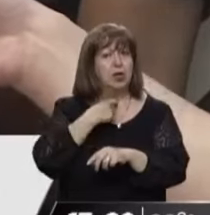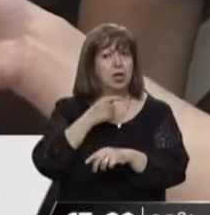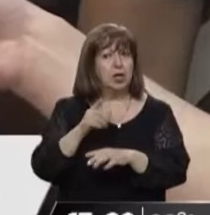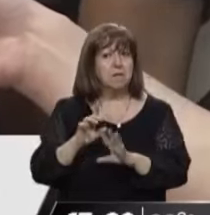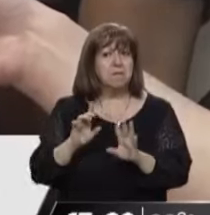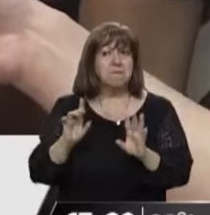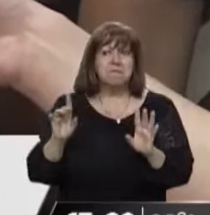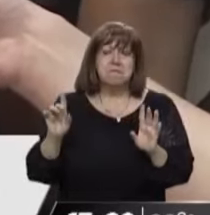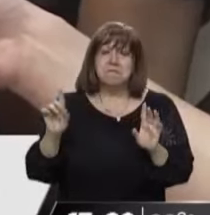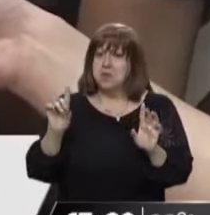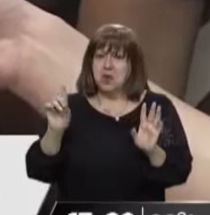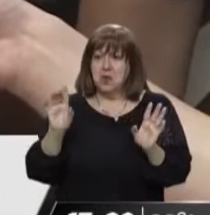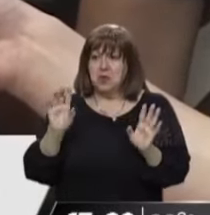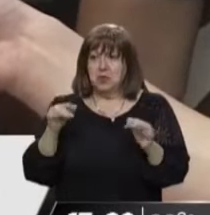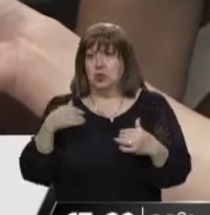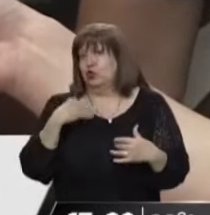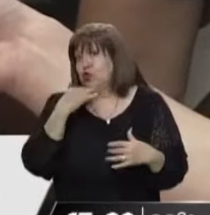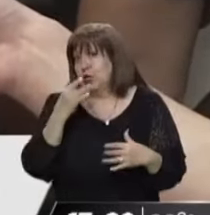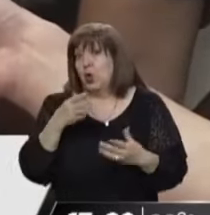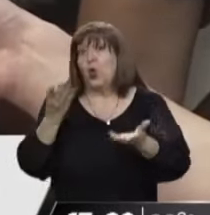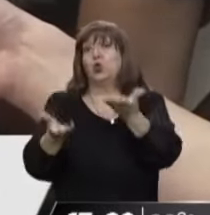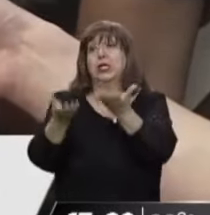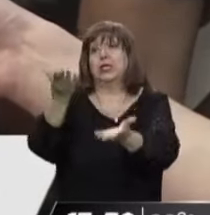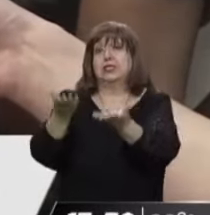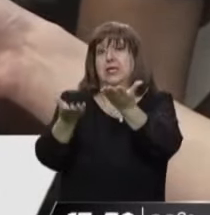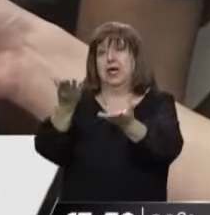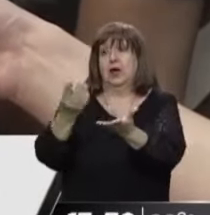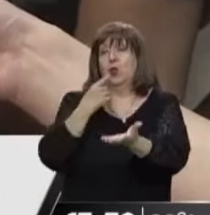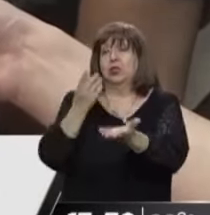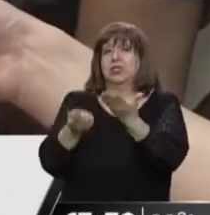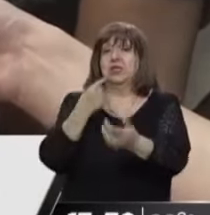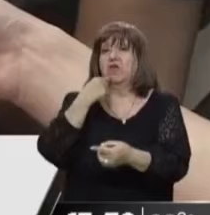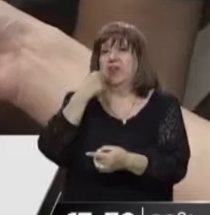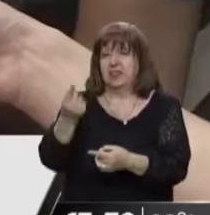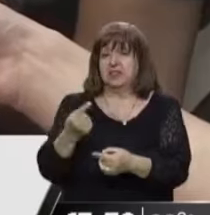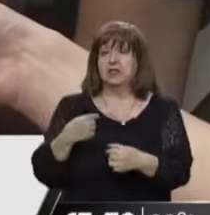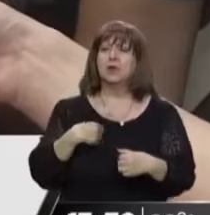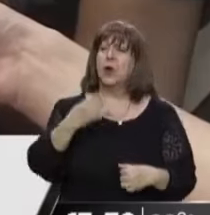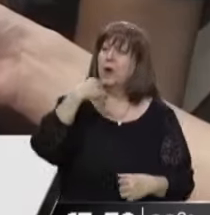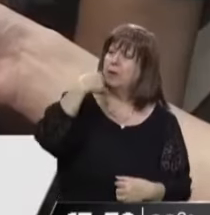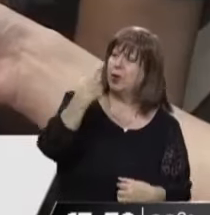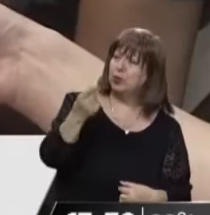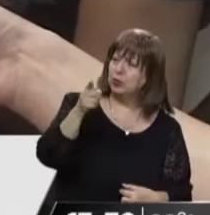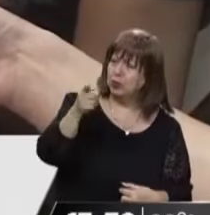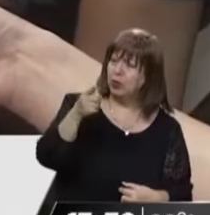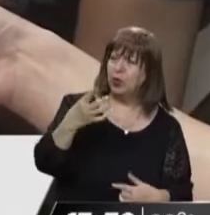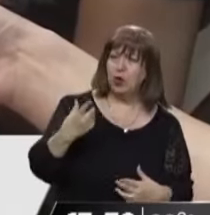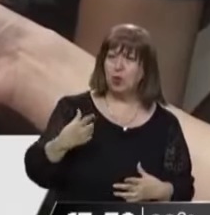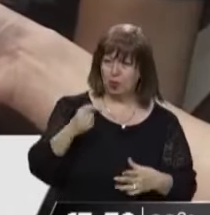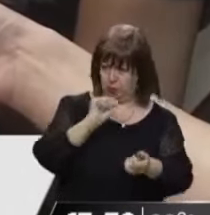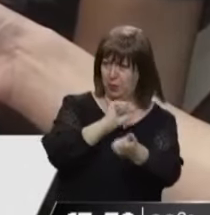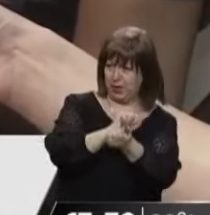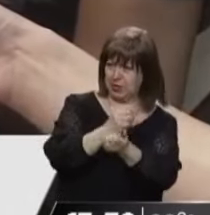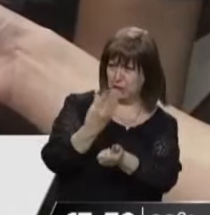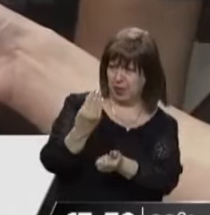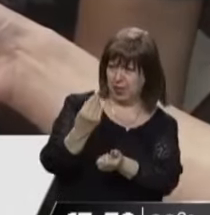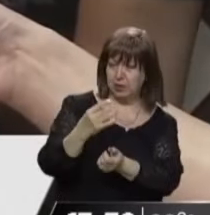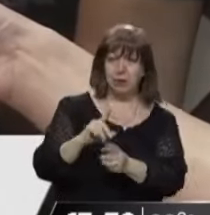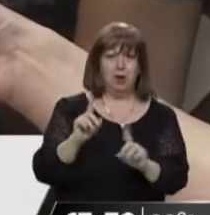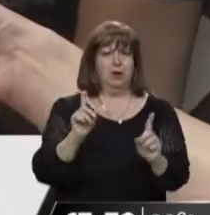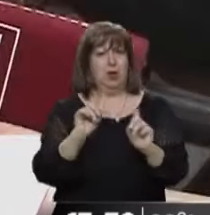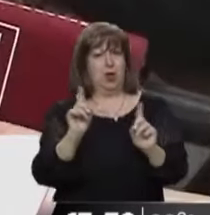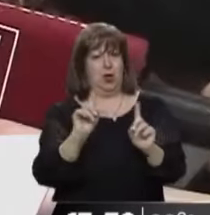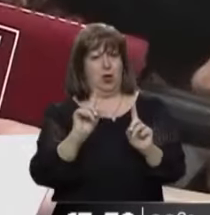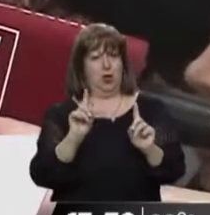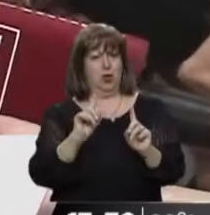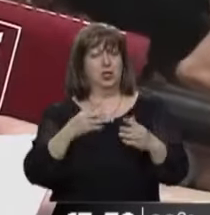estoy tranquilo. ¿Por qué te crees que no hice la nulidad de la boca ni nada por el estilo ayer? No la hice porque yo estoy totalmente seguro de lo que yo tengo y todo esto